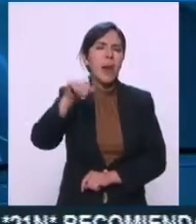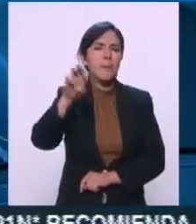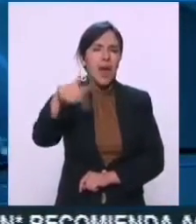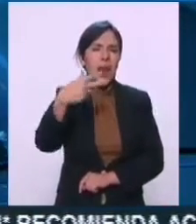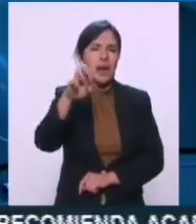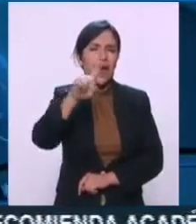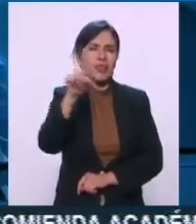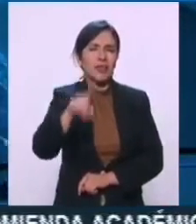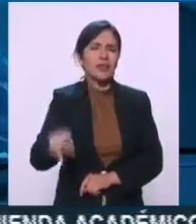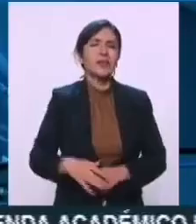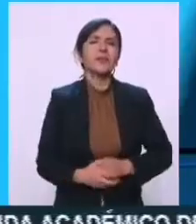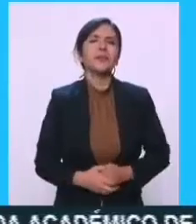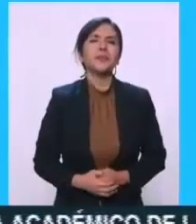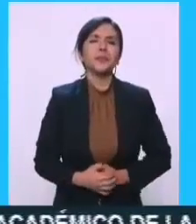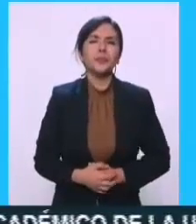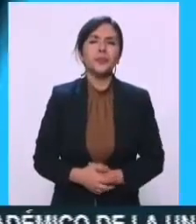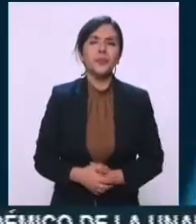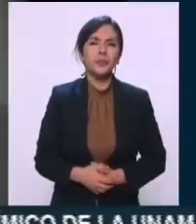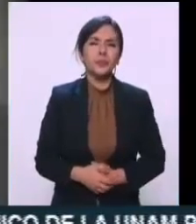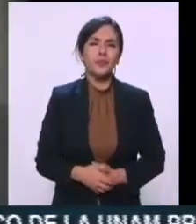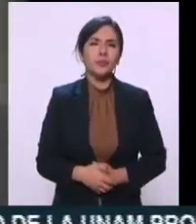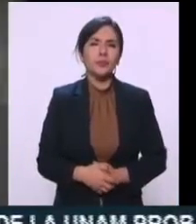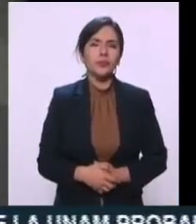que acabas de mencionar.